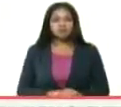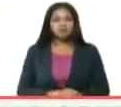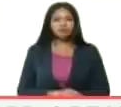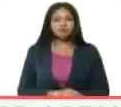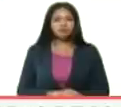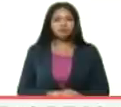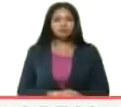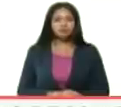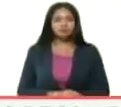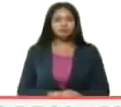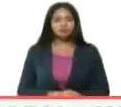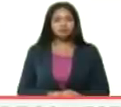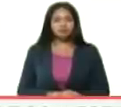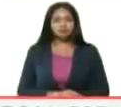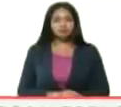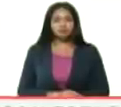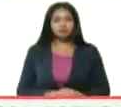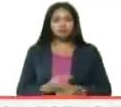Sin embargo,